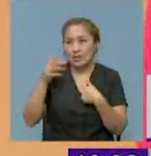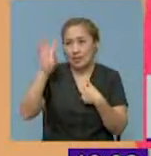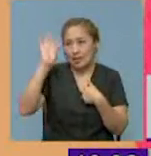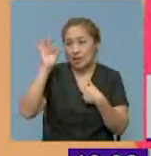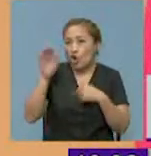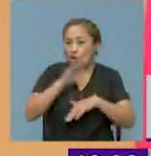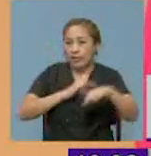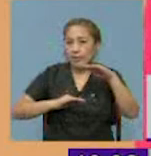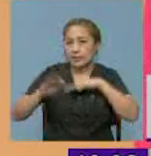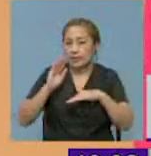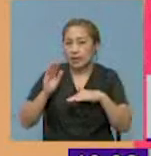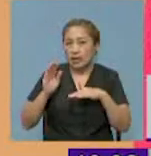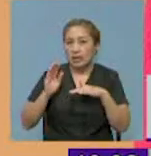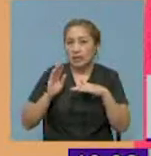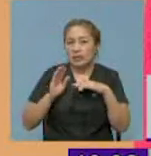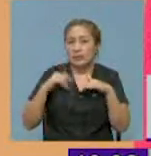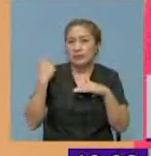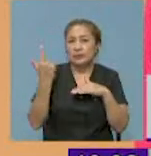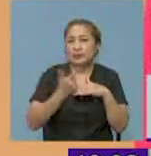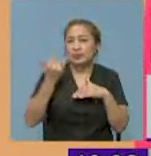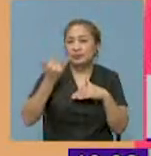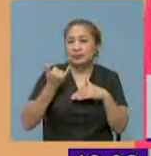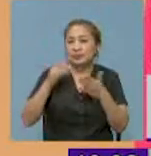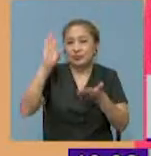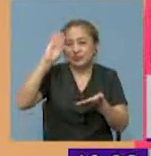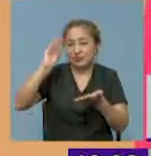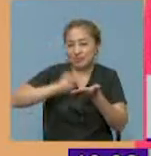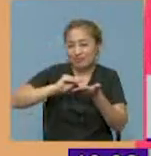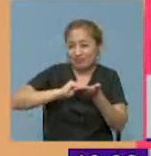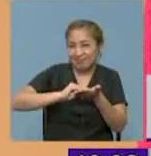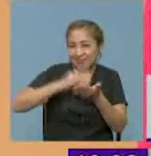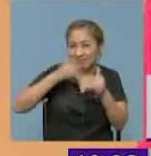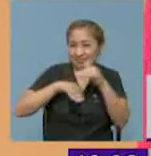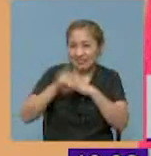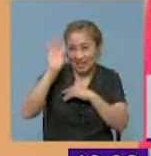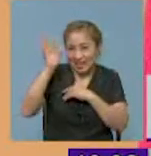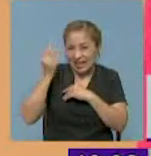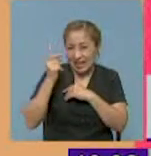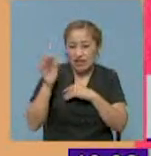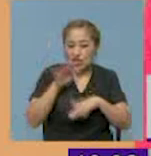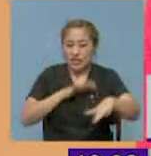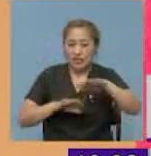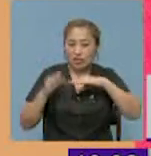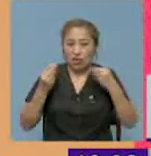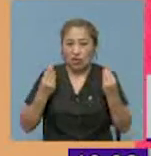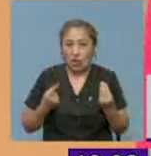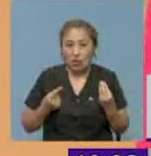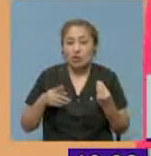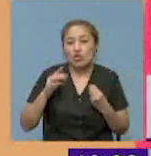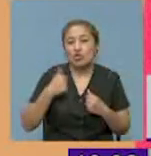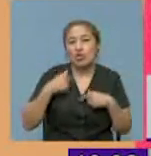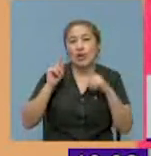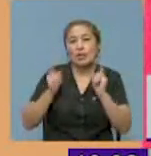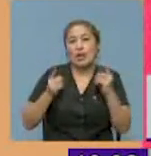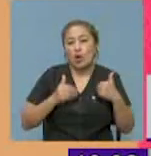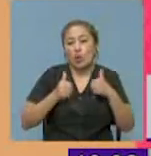está todo organizado nosotros tenemos un administrativo en divisiones inferiores bueno que sabes ya todos los movimientos yo también le